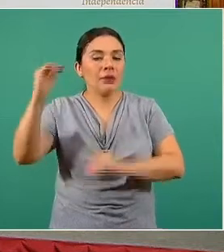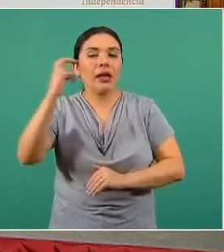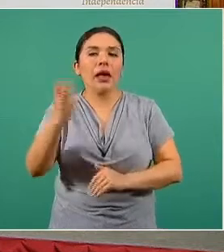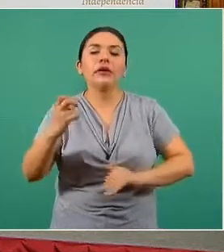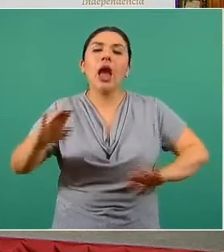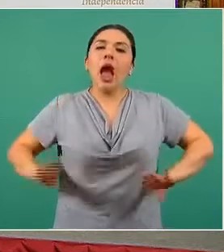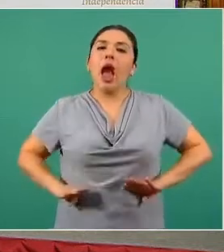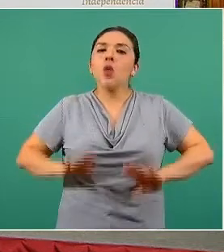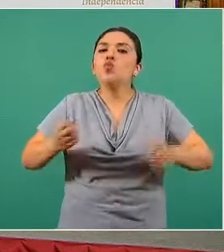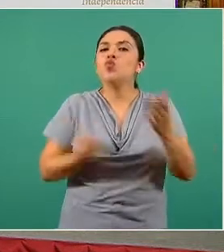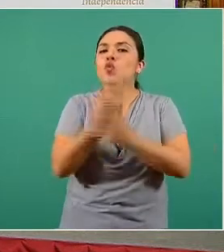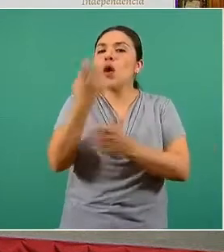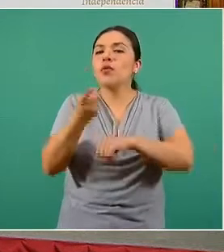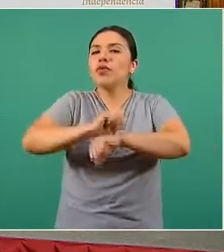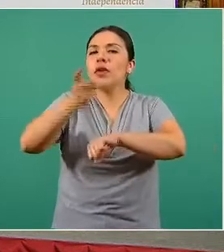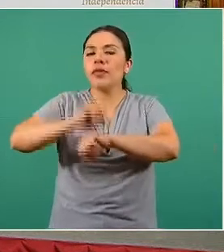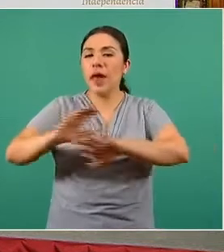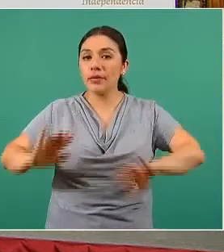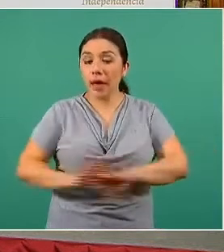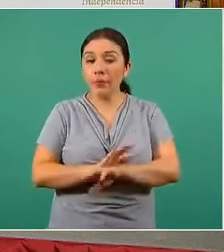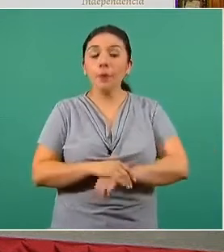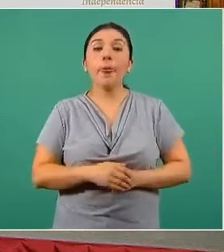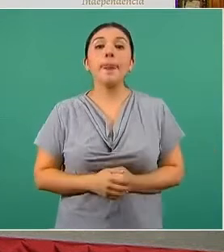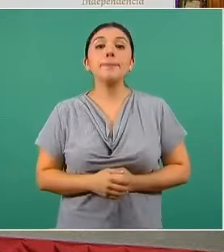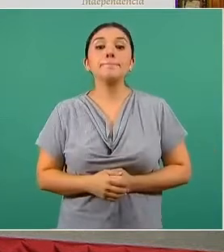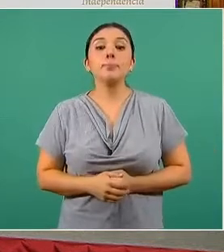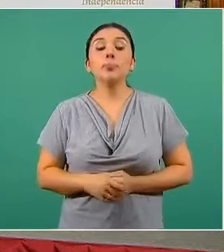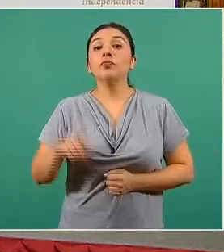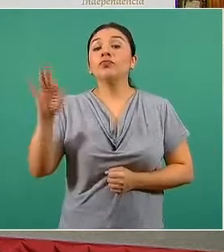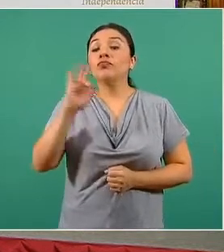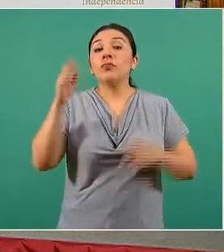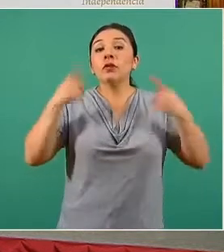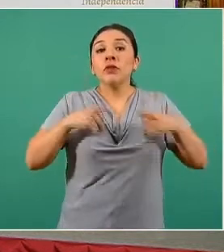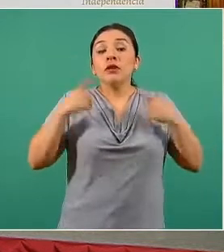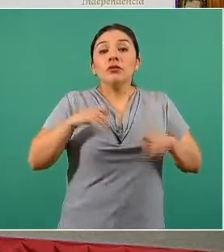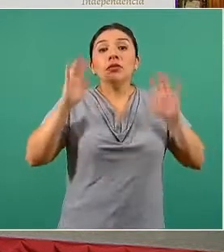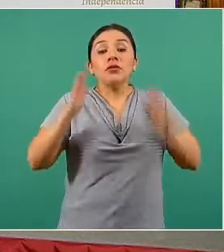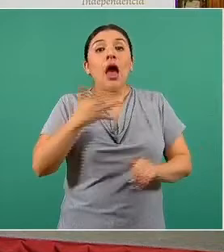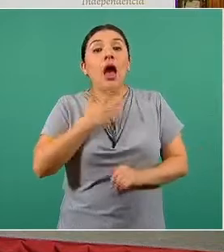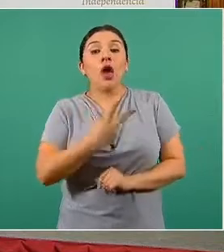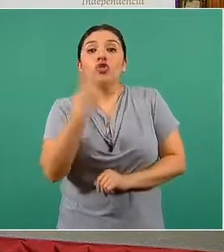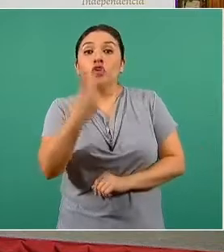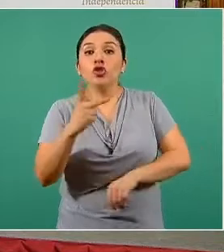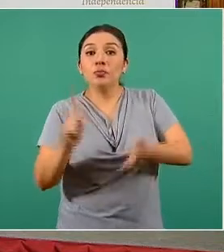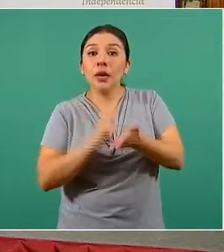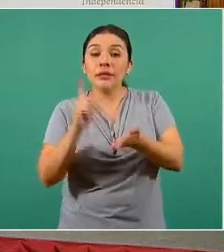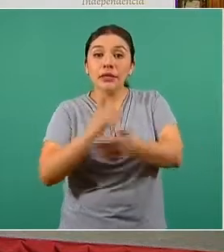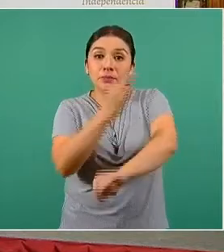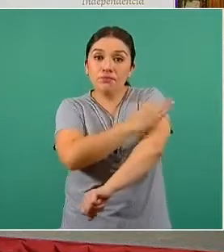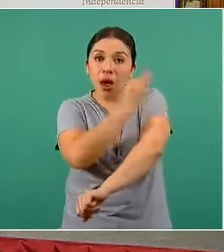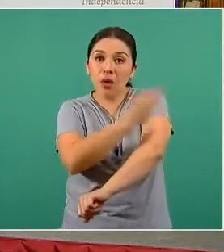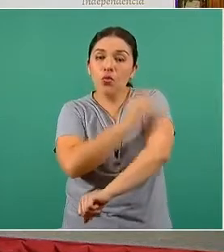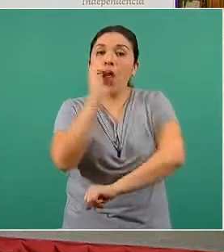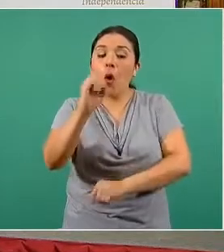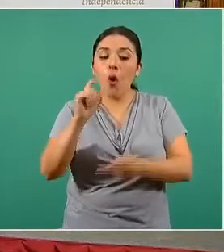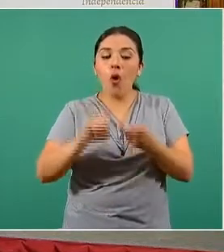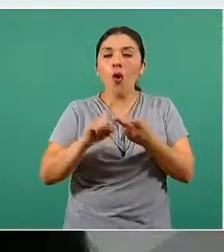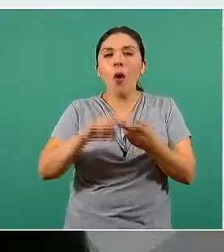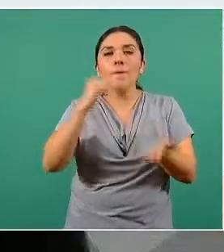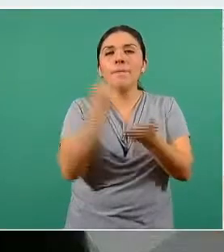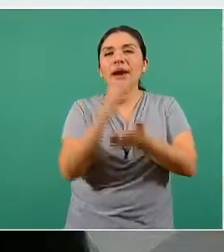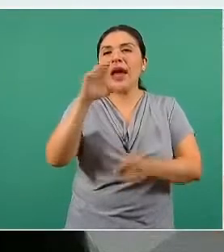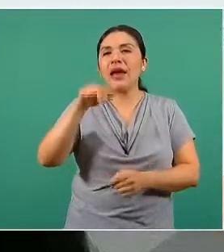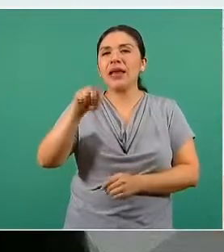nuevos. Quien ya tiene las 2 dosis o la única dosis en el caso de la vacuna CanSino,